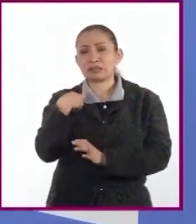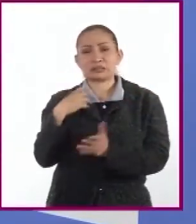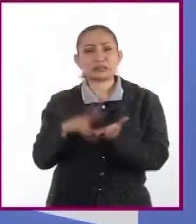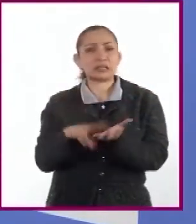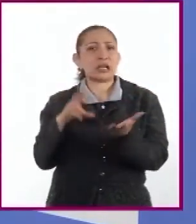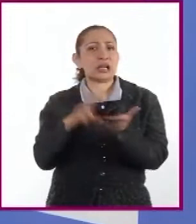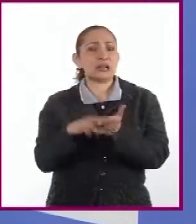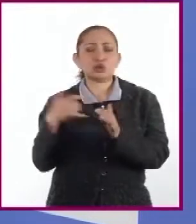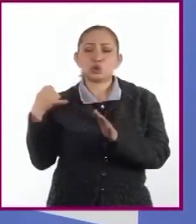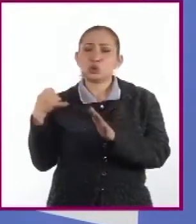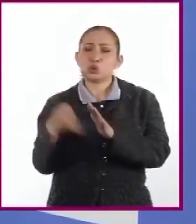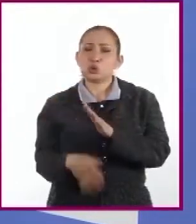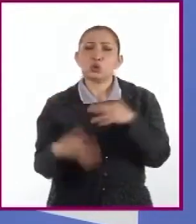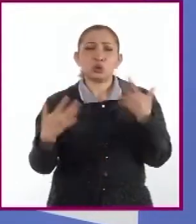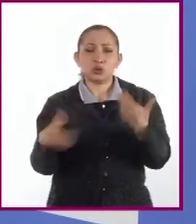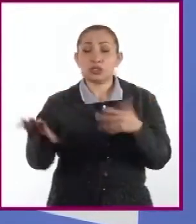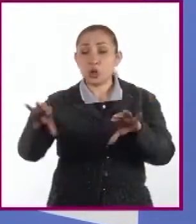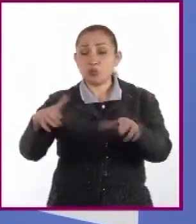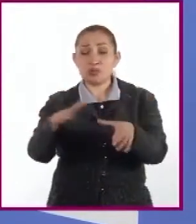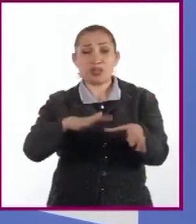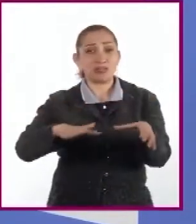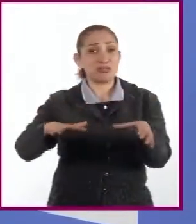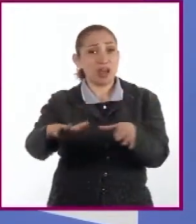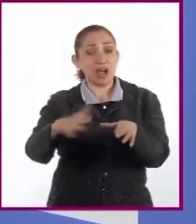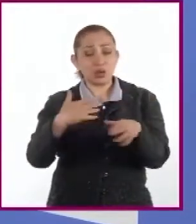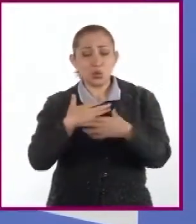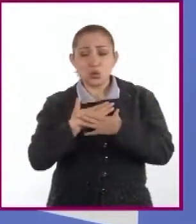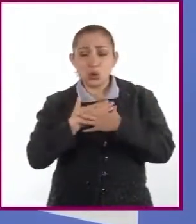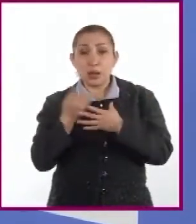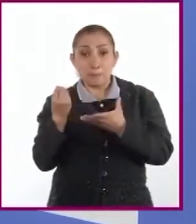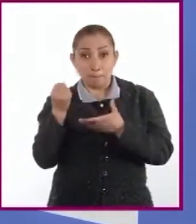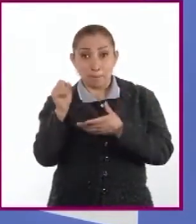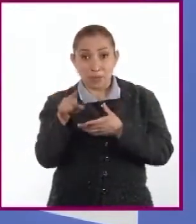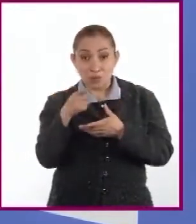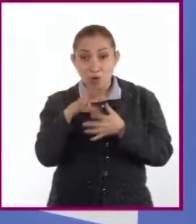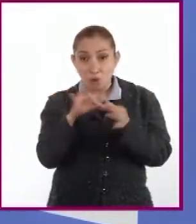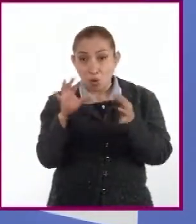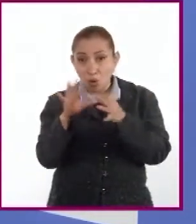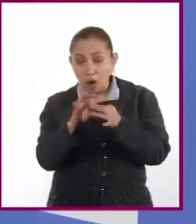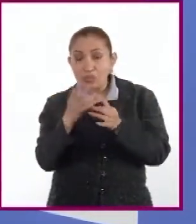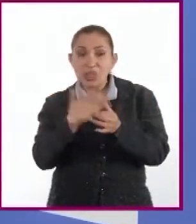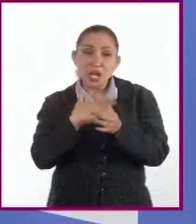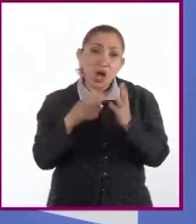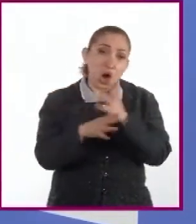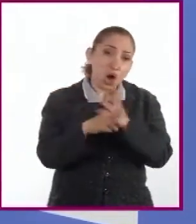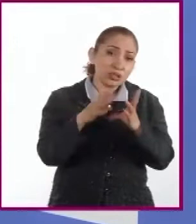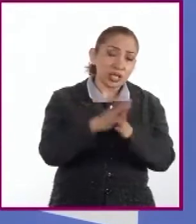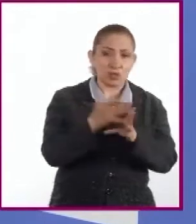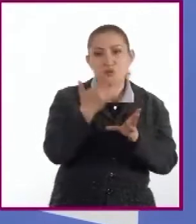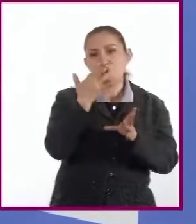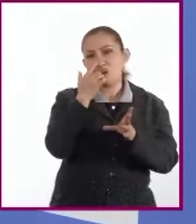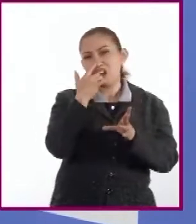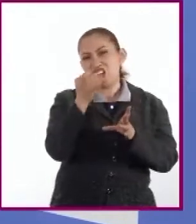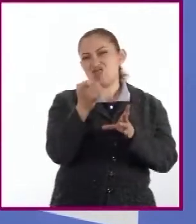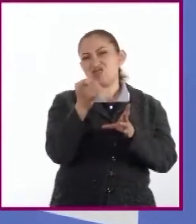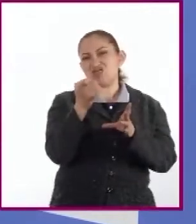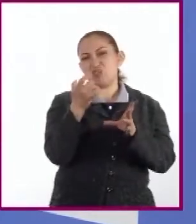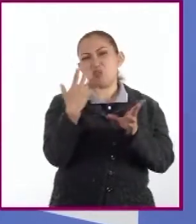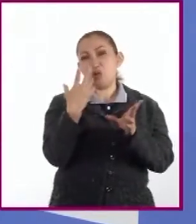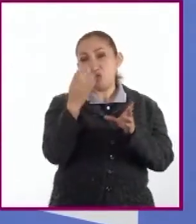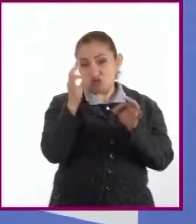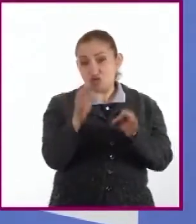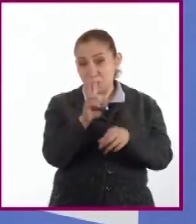significado profundo dentro de la comunidad en la que se insertan. Suelen tener elementos sobrenaturales, aunque